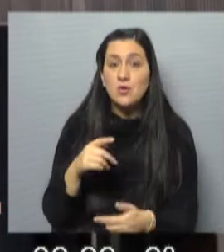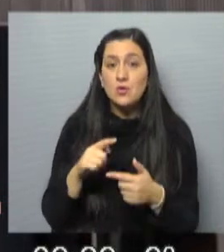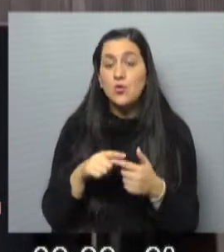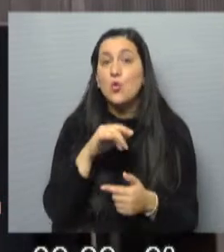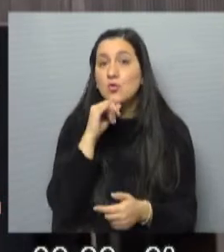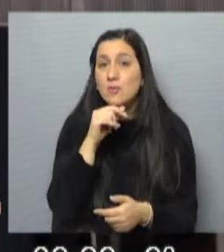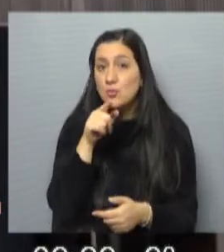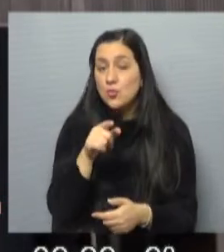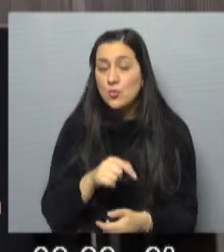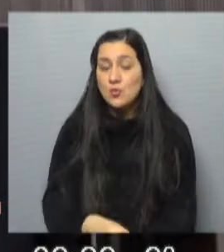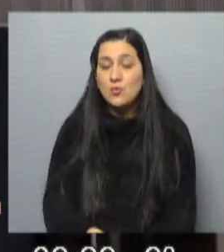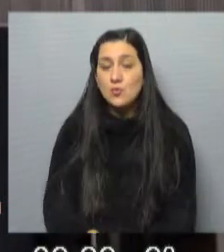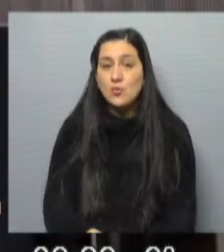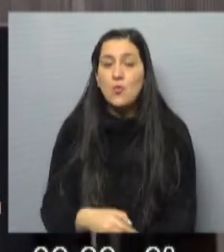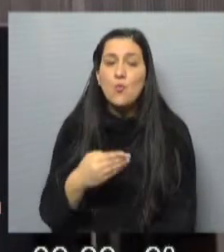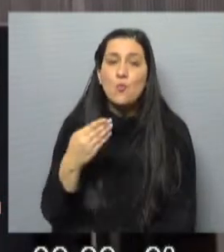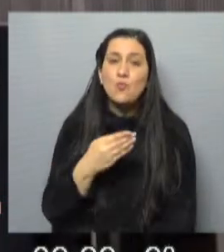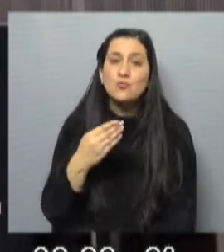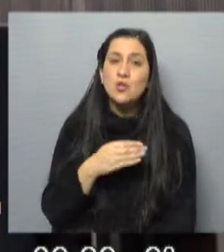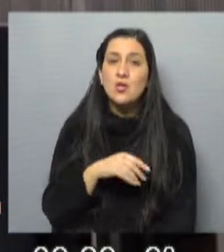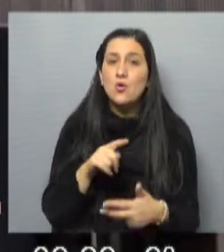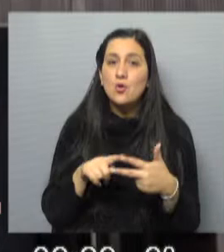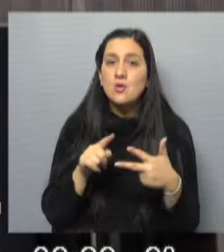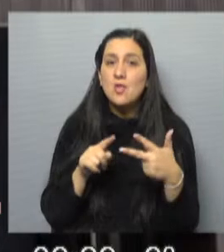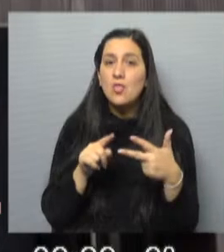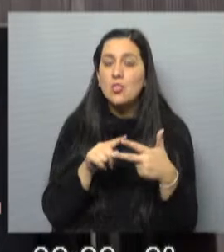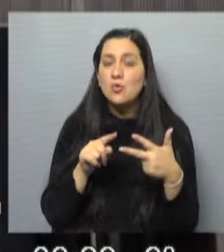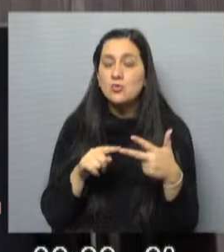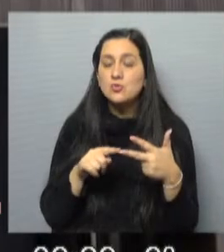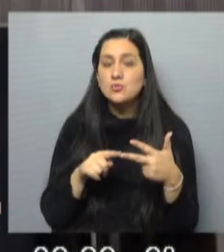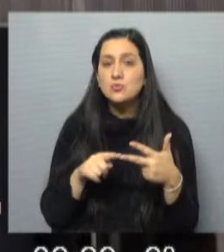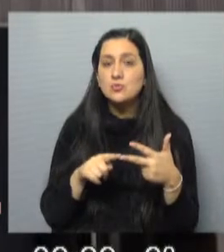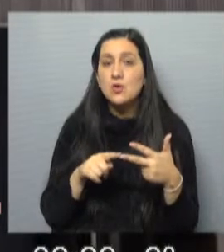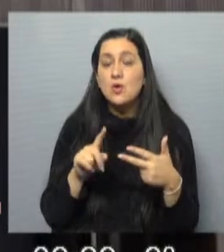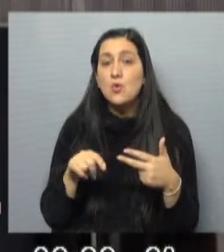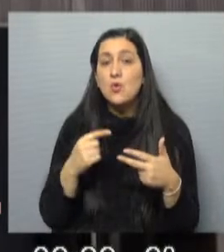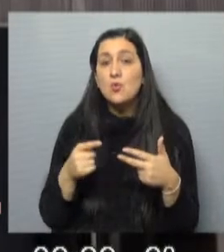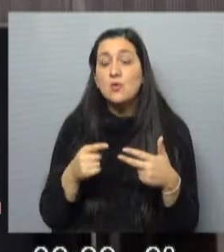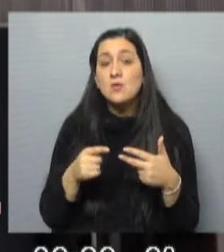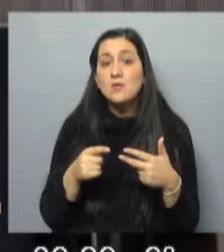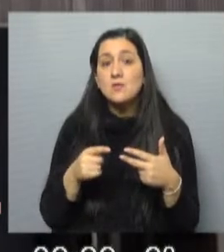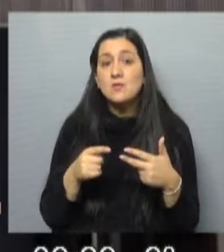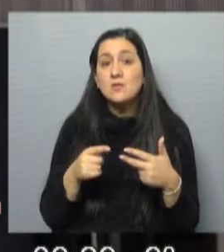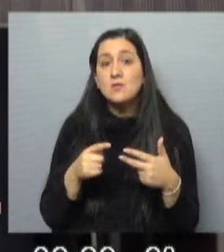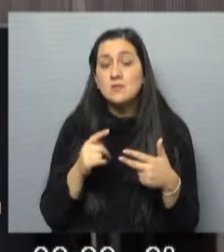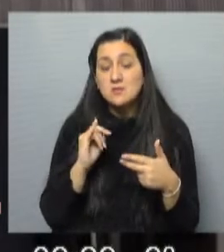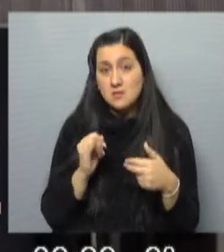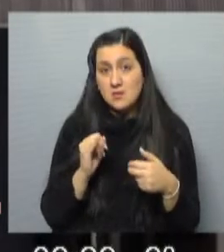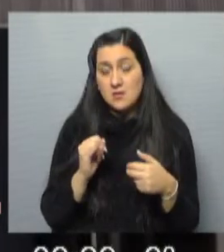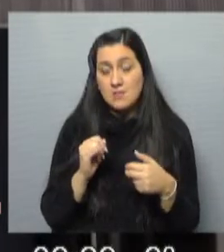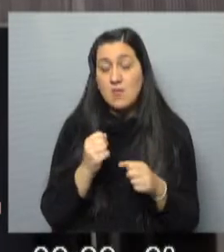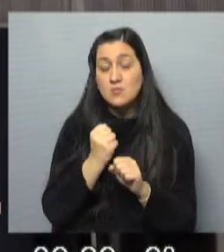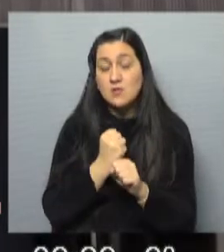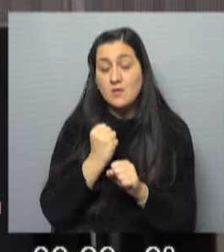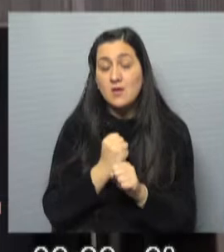cuénteme usted, ¿y cuáles son las otras dos que después de las otras van a derivar hacia allí? ¿Cómo es? Sí, vamos a